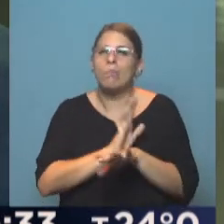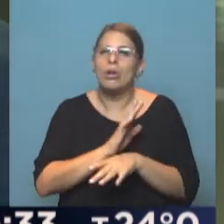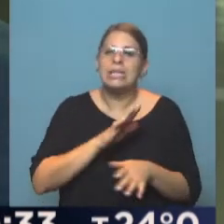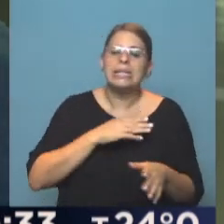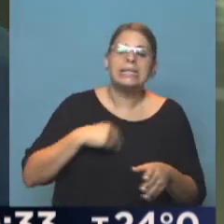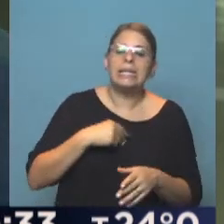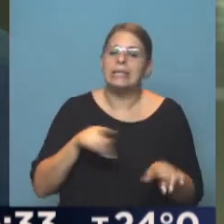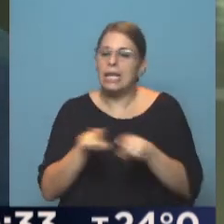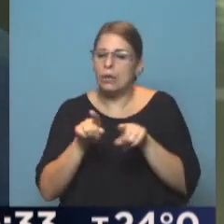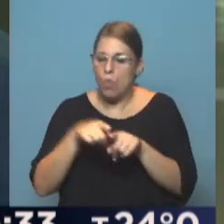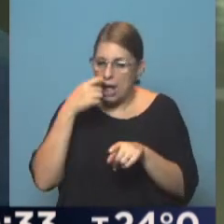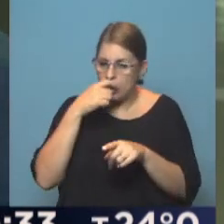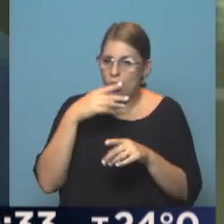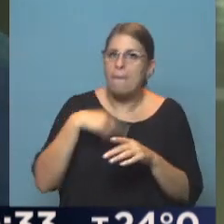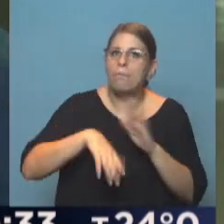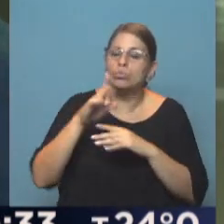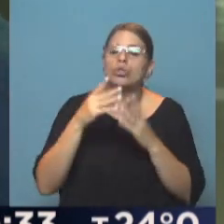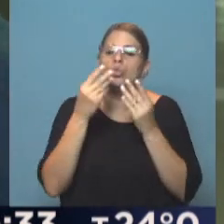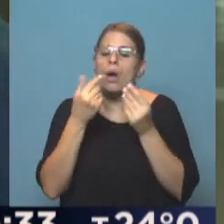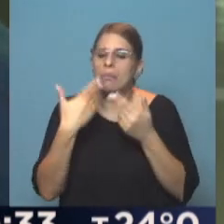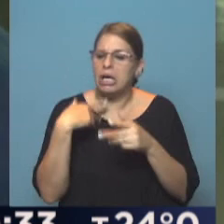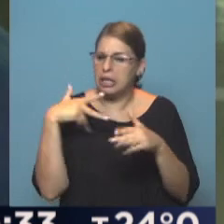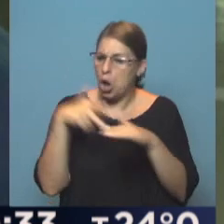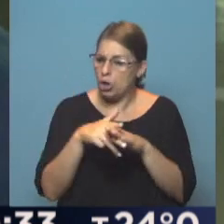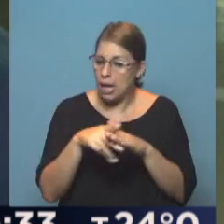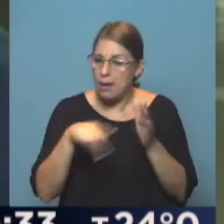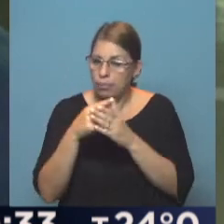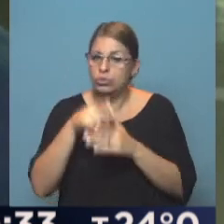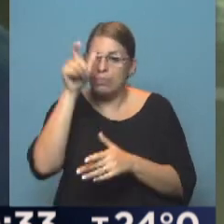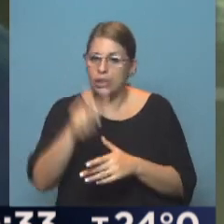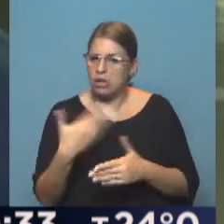suaves son más fáciles de descontinuar pero el paciente está activo